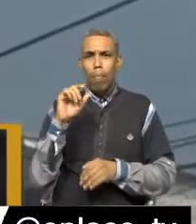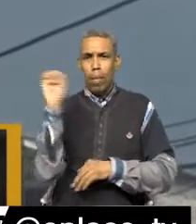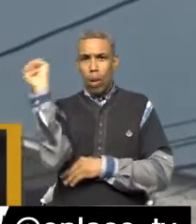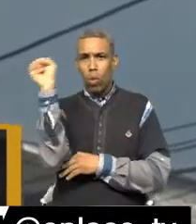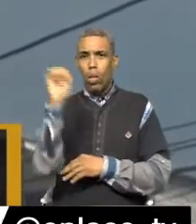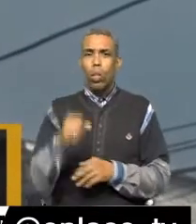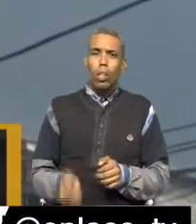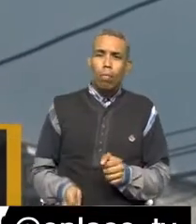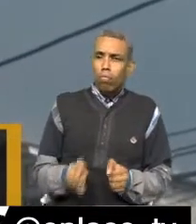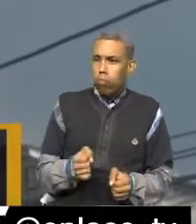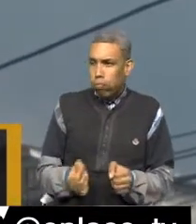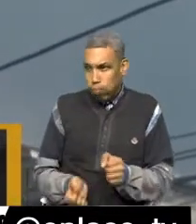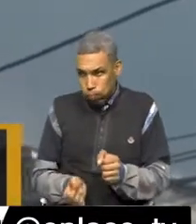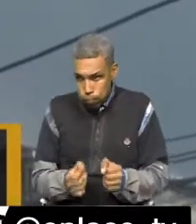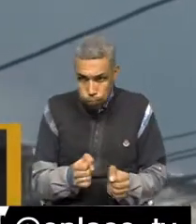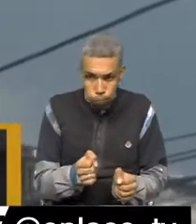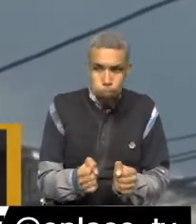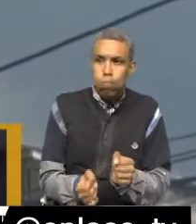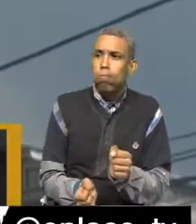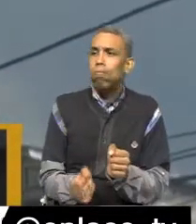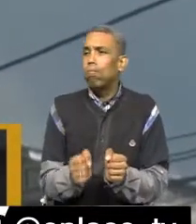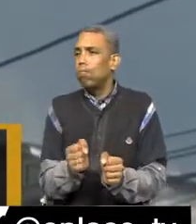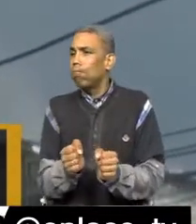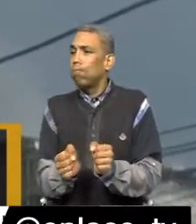una camioneta en apoyo. Al llegar al sitio